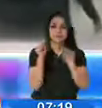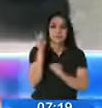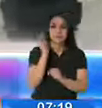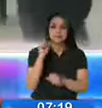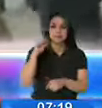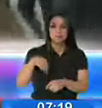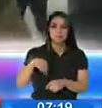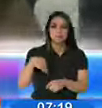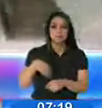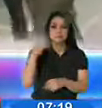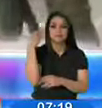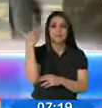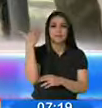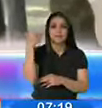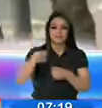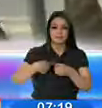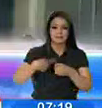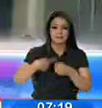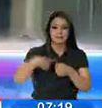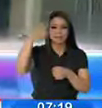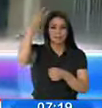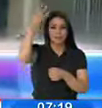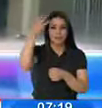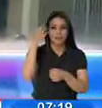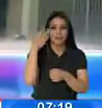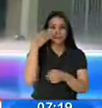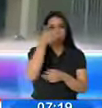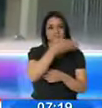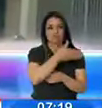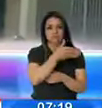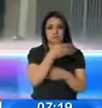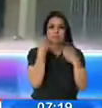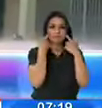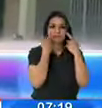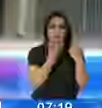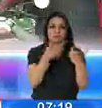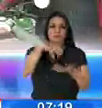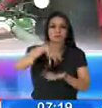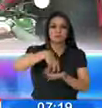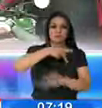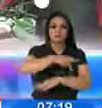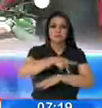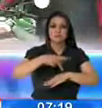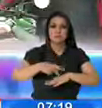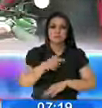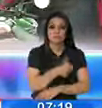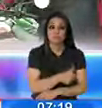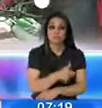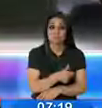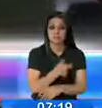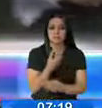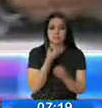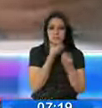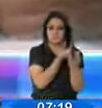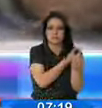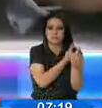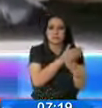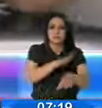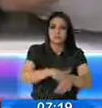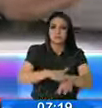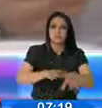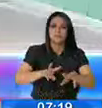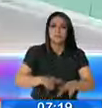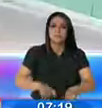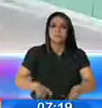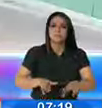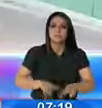el alcalde de la ciudad, Mauricio Rodas, llegó hasta la Fiscalía Provincial de Pichincha para rendir su versión en torno a la investigación previa